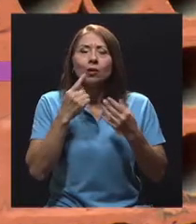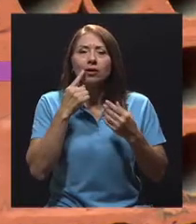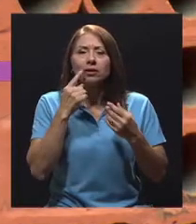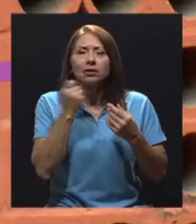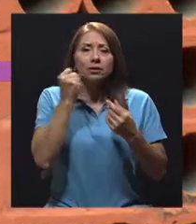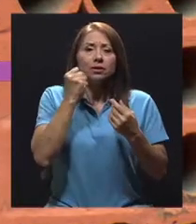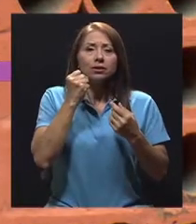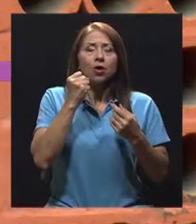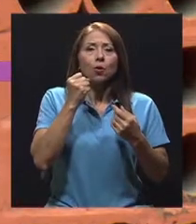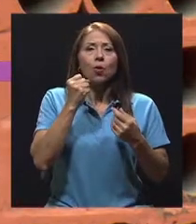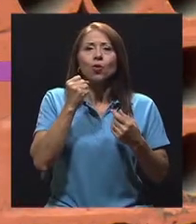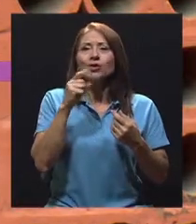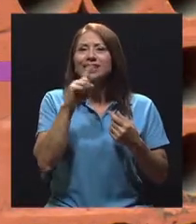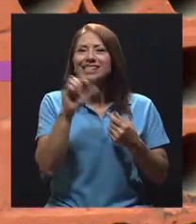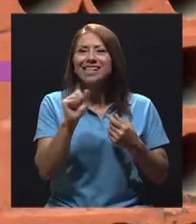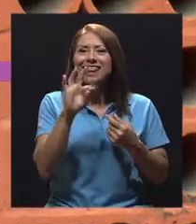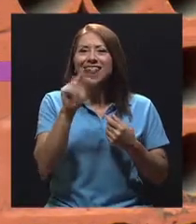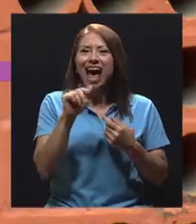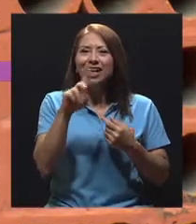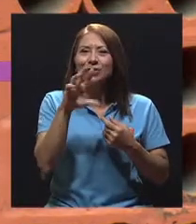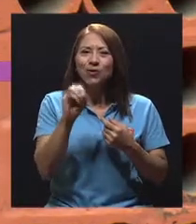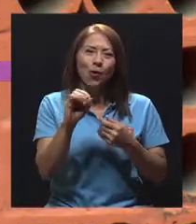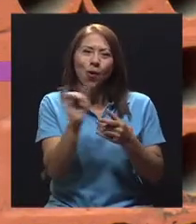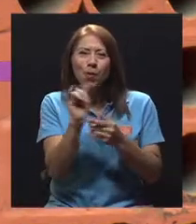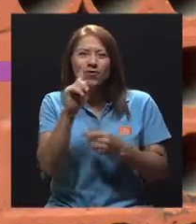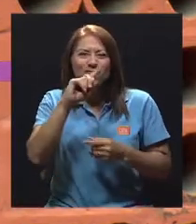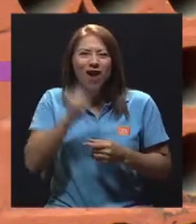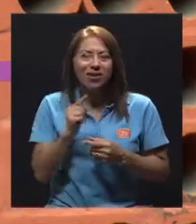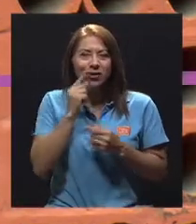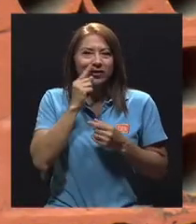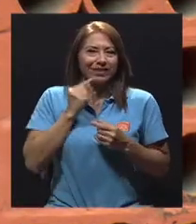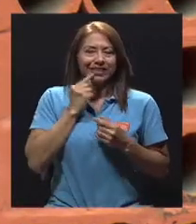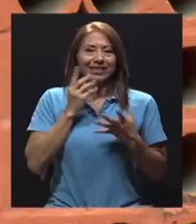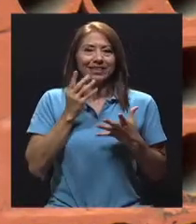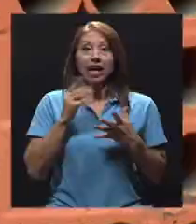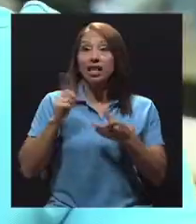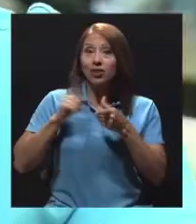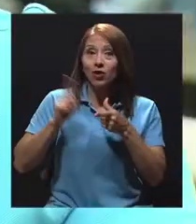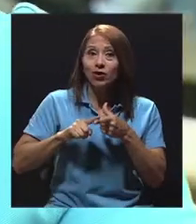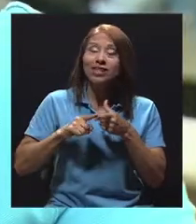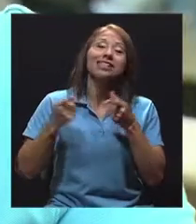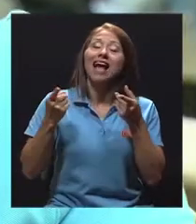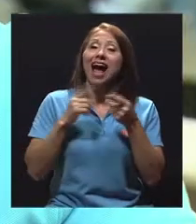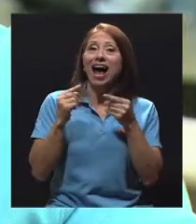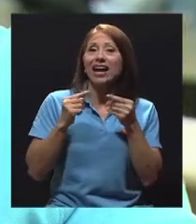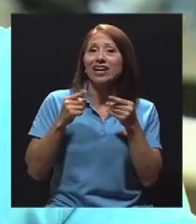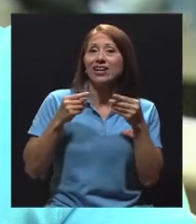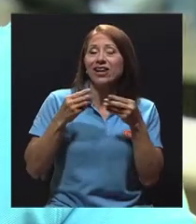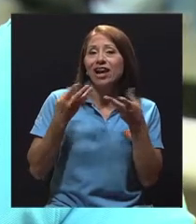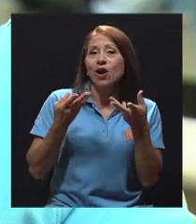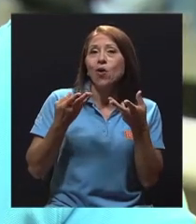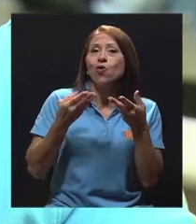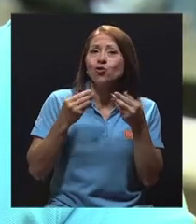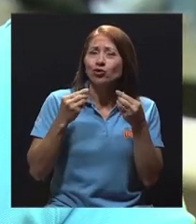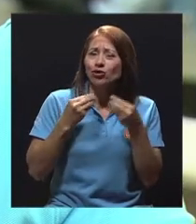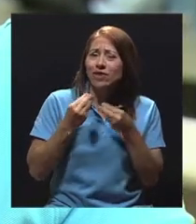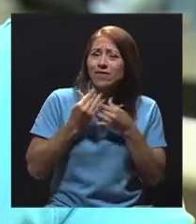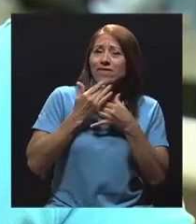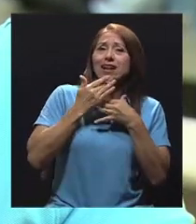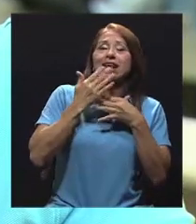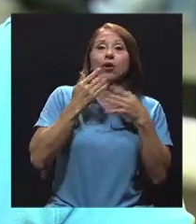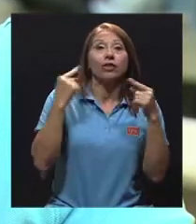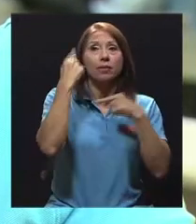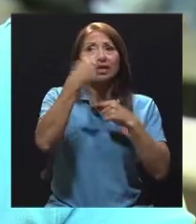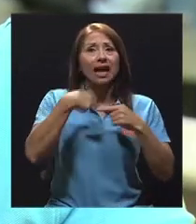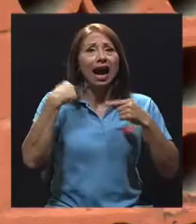un setazo, ¿verdad? Como un rayo que sienten. O sea, si hay reflejo de quite, digamos. Sí, hay reflejo de quite, hay reflejo de dolor,